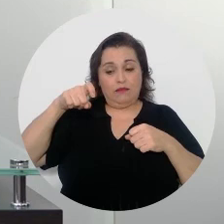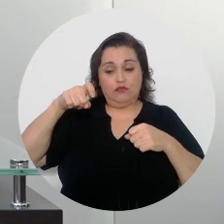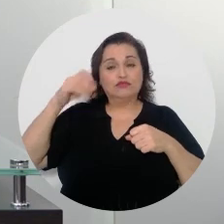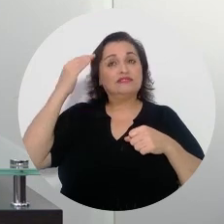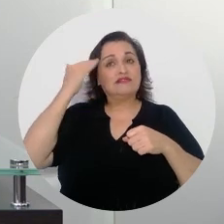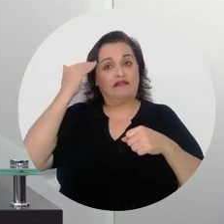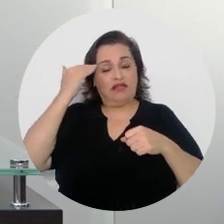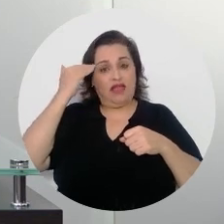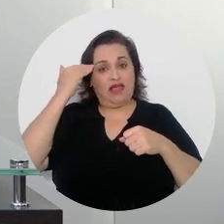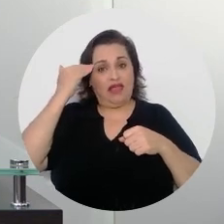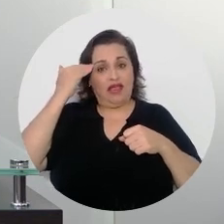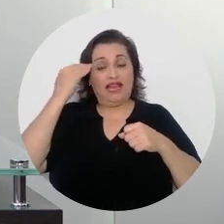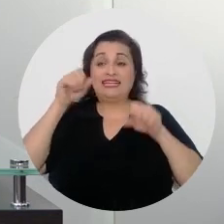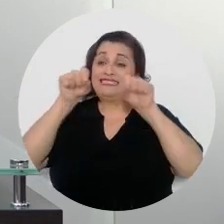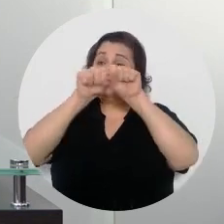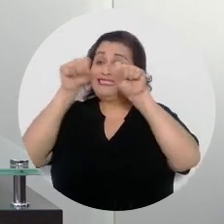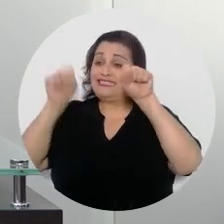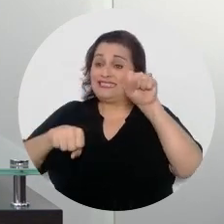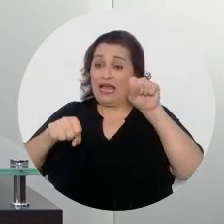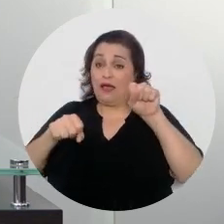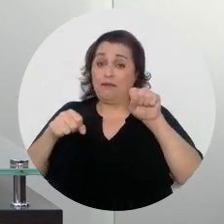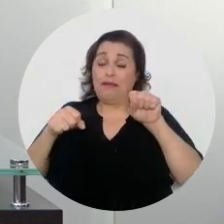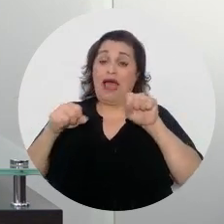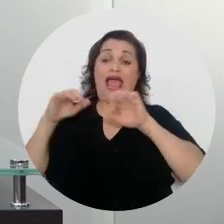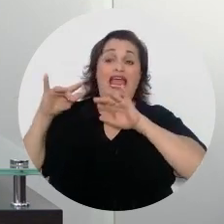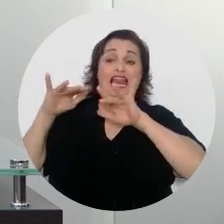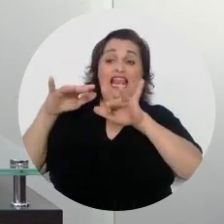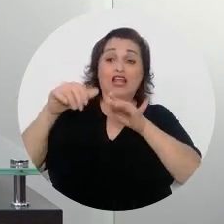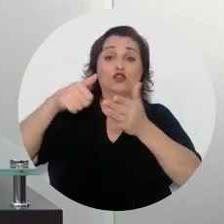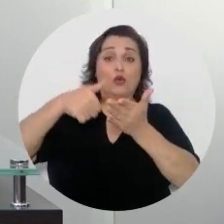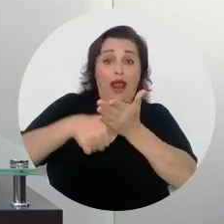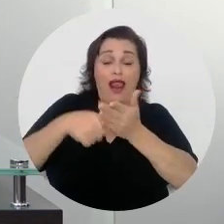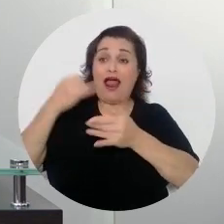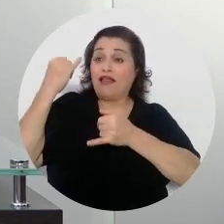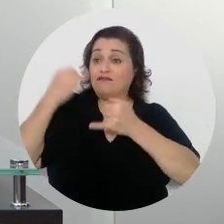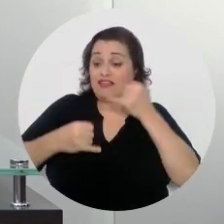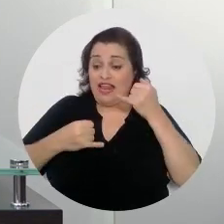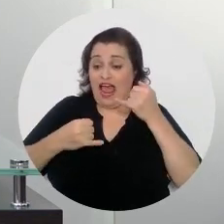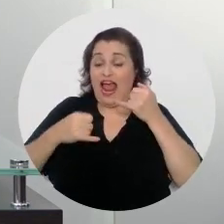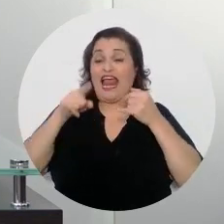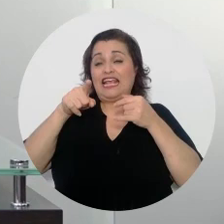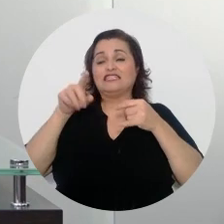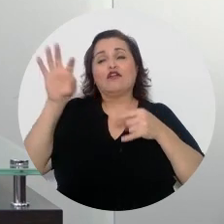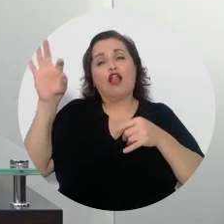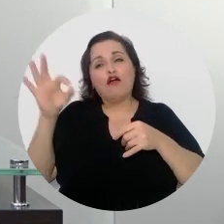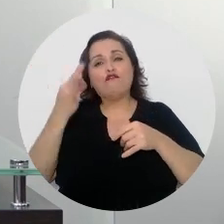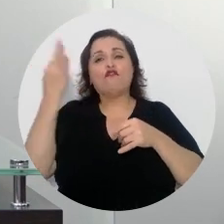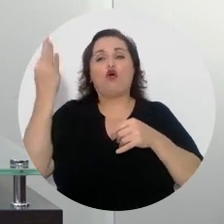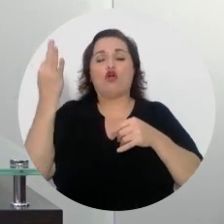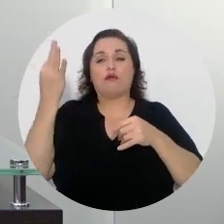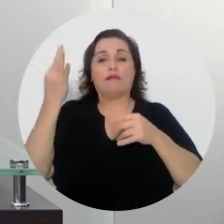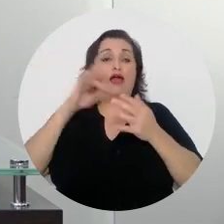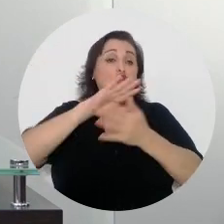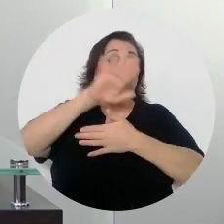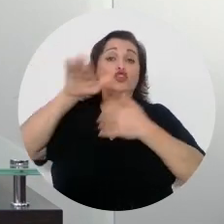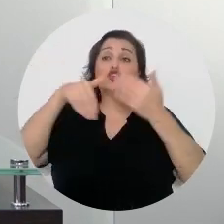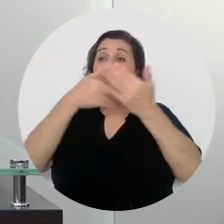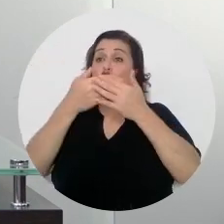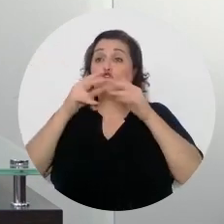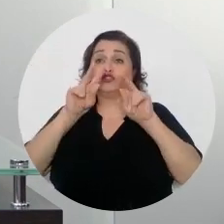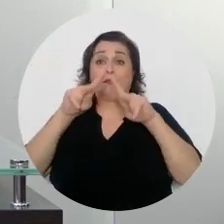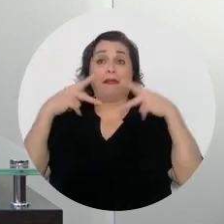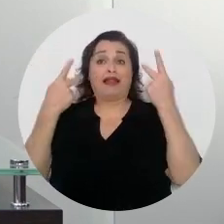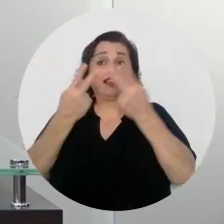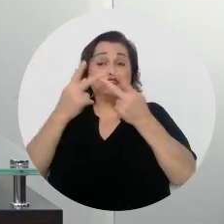que saber que el sistema electoral, al final de cuentas, es la forma en la cual